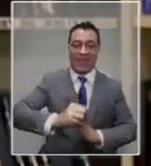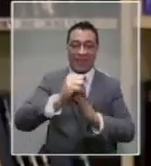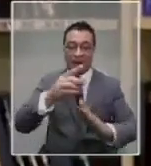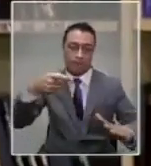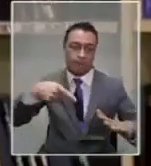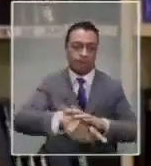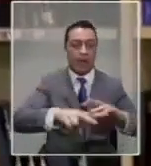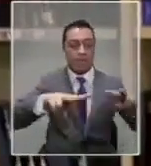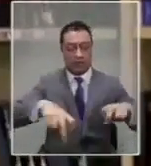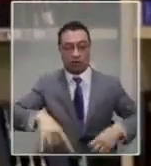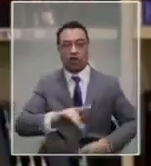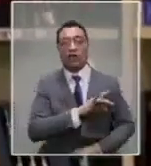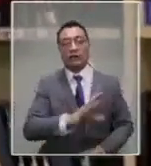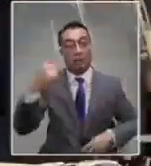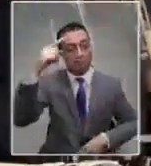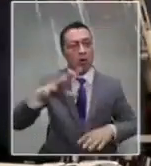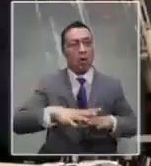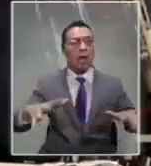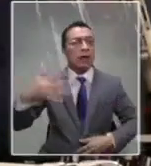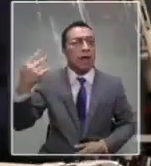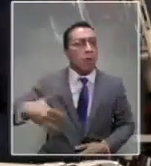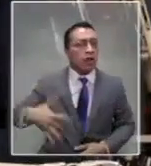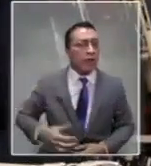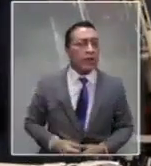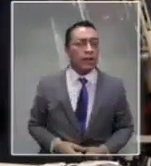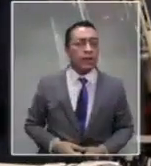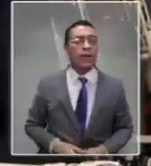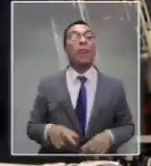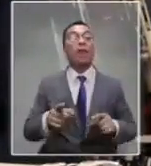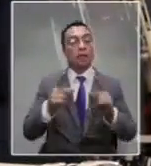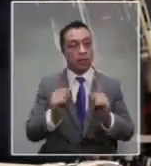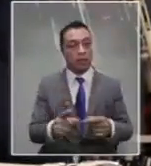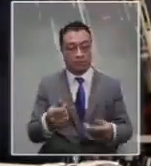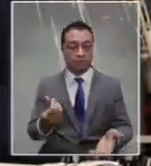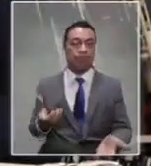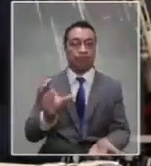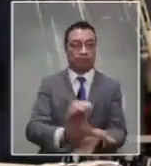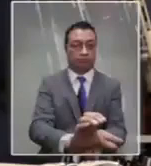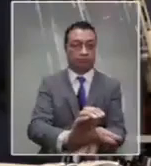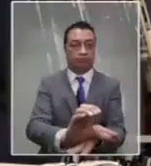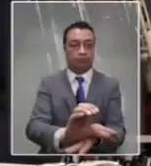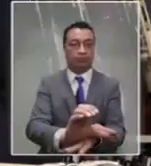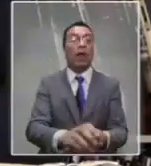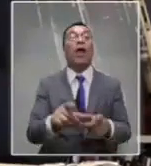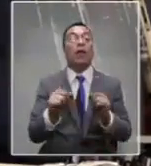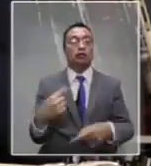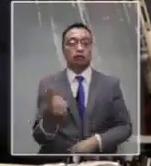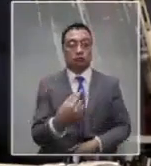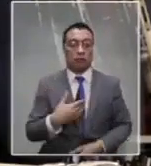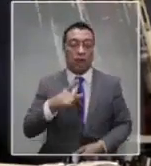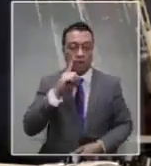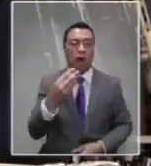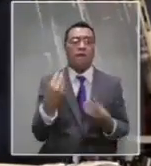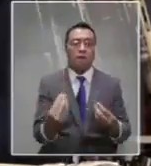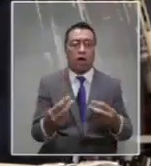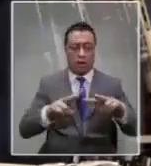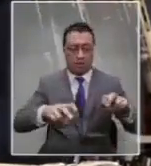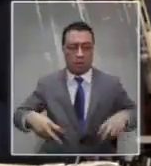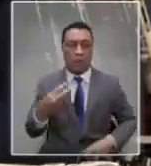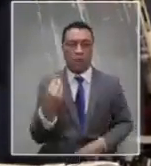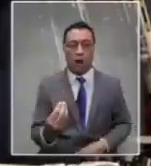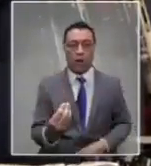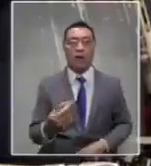el espacio de la investigación en Chile. Pero lo más importante, tenemos que poner recursos. Nosotros tenemos buenos